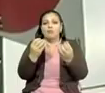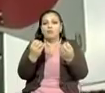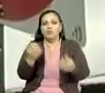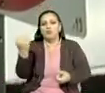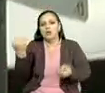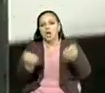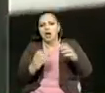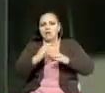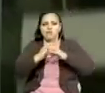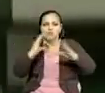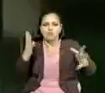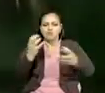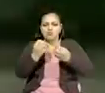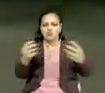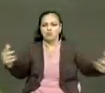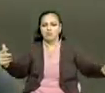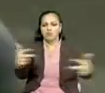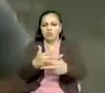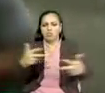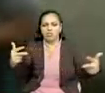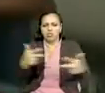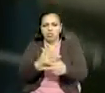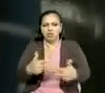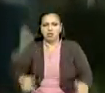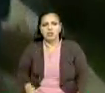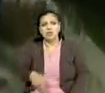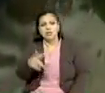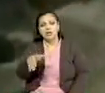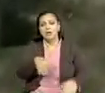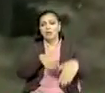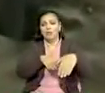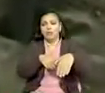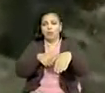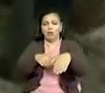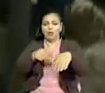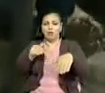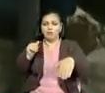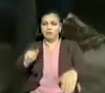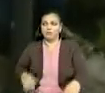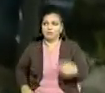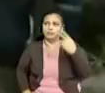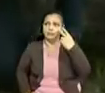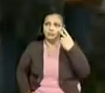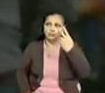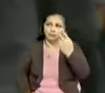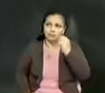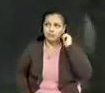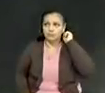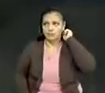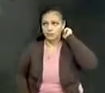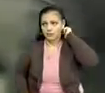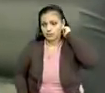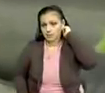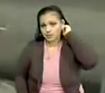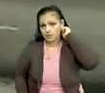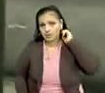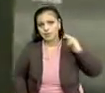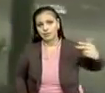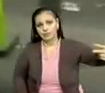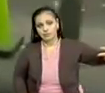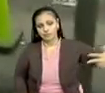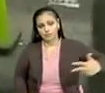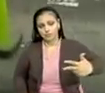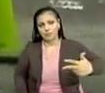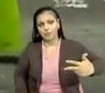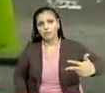quieren tomar para el Albán Borja. Ahora, lo que vemos en estos instantes, por ejemplo, conductores que vienen a través de Guayacanes giran hacia la